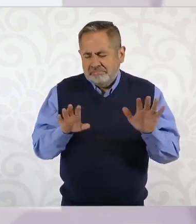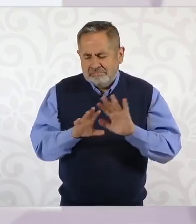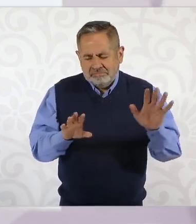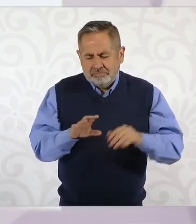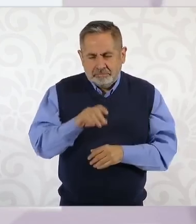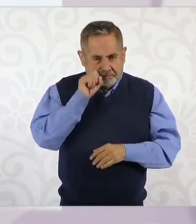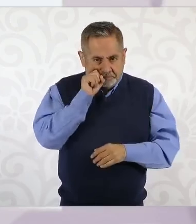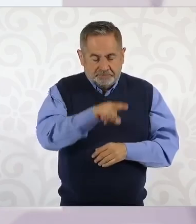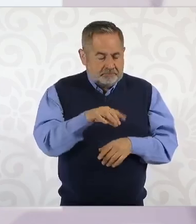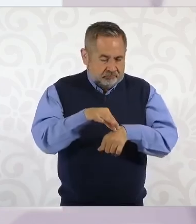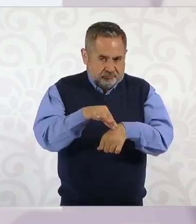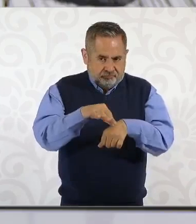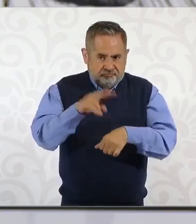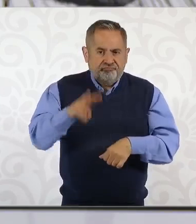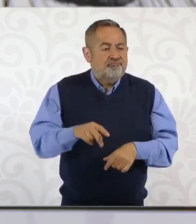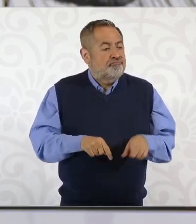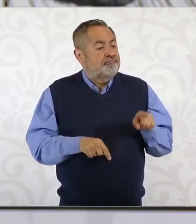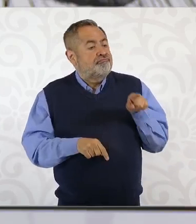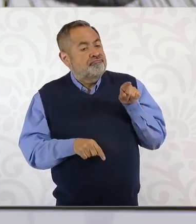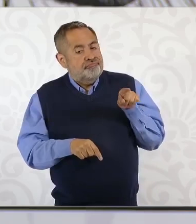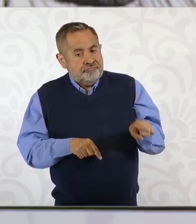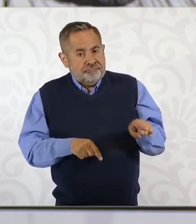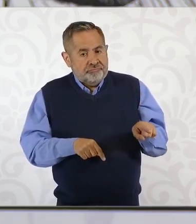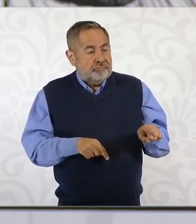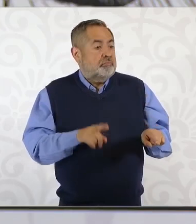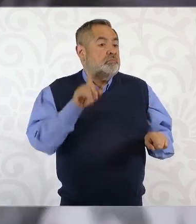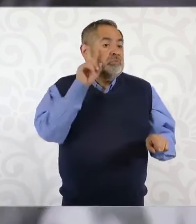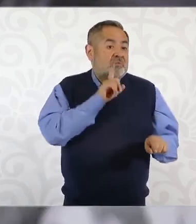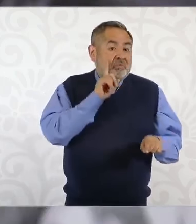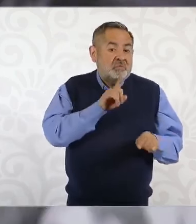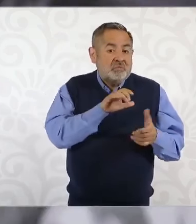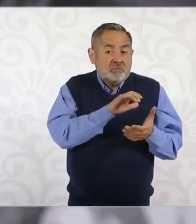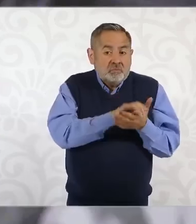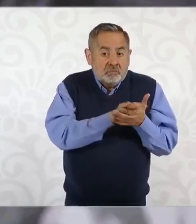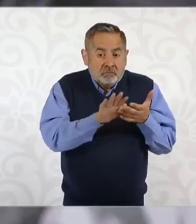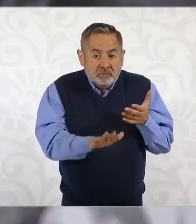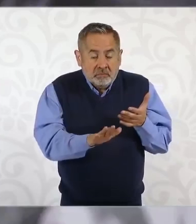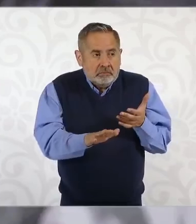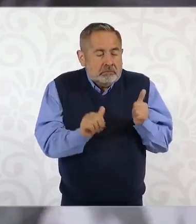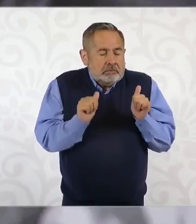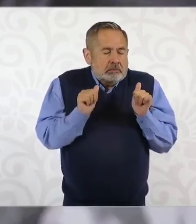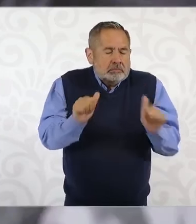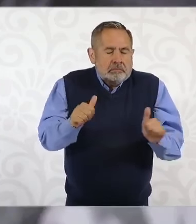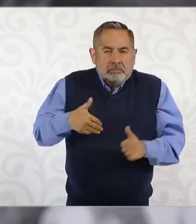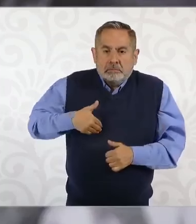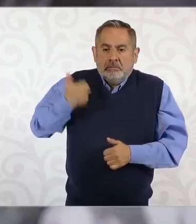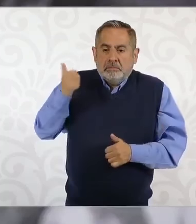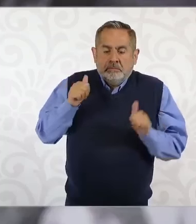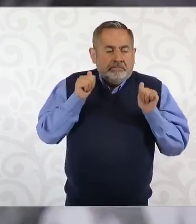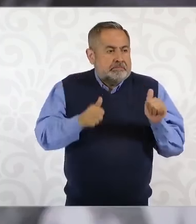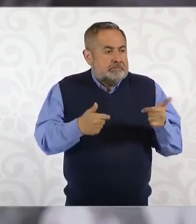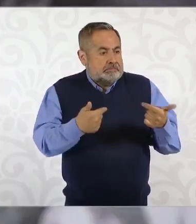que estamos diciendo es la realidad. La mujer que se salvó de milagro lo